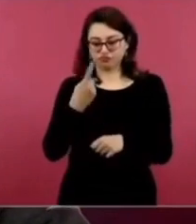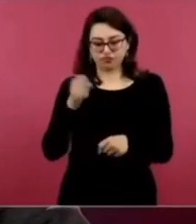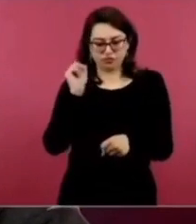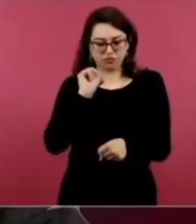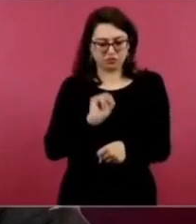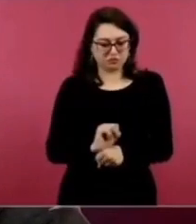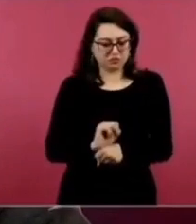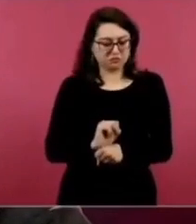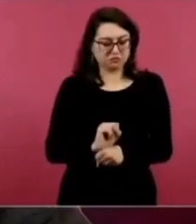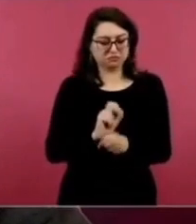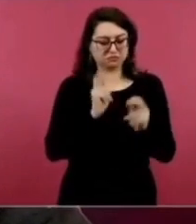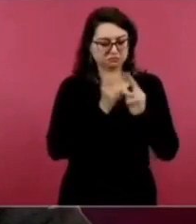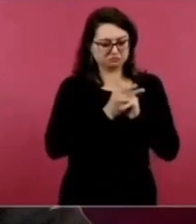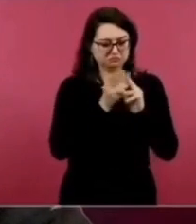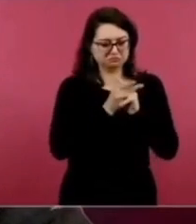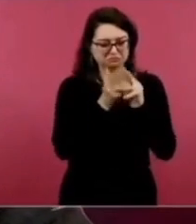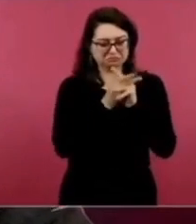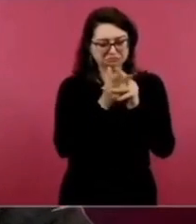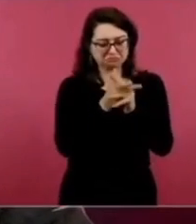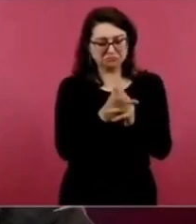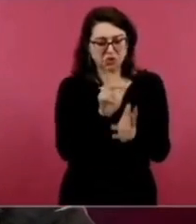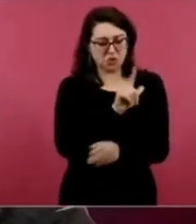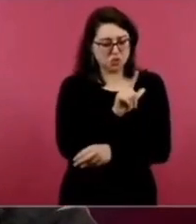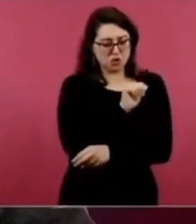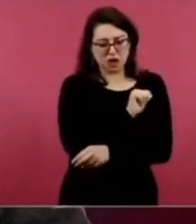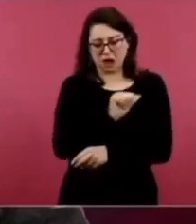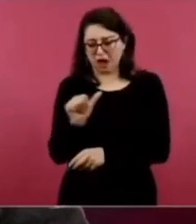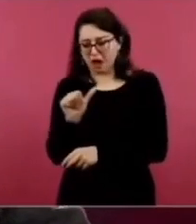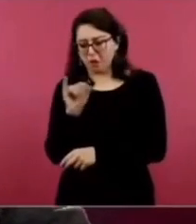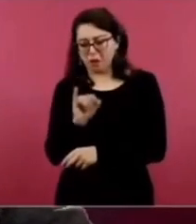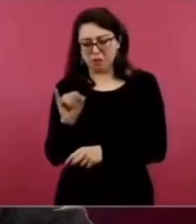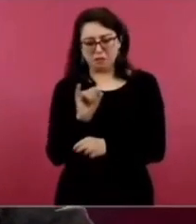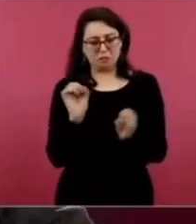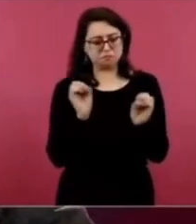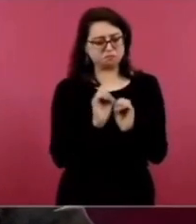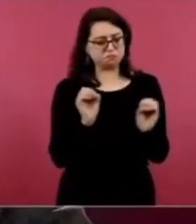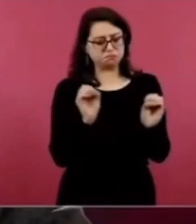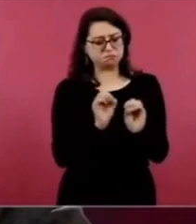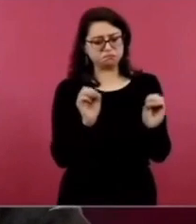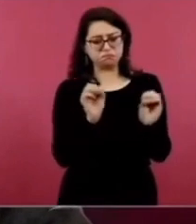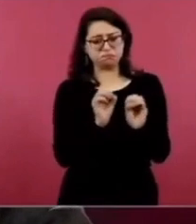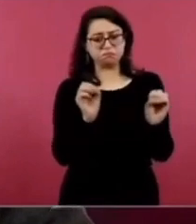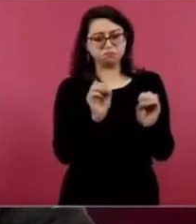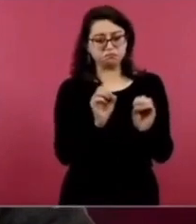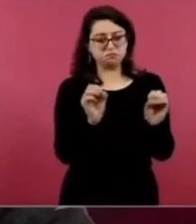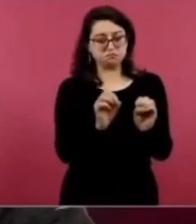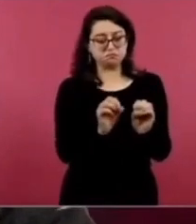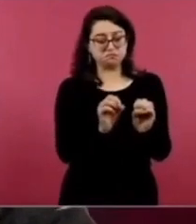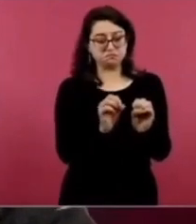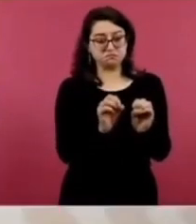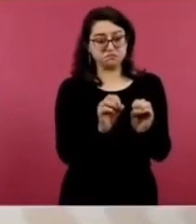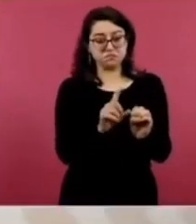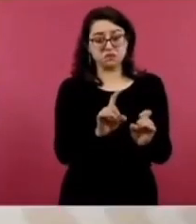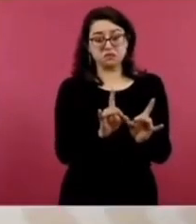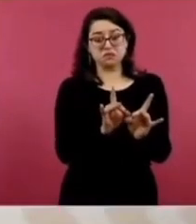un homicidio diario o no habían homicidios. Sin embargo, el sábado